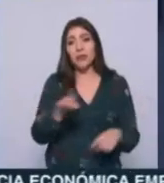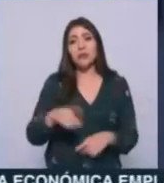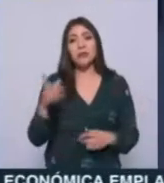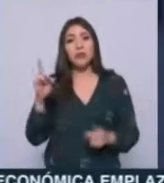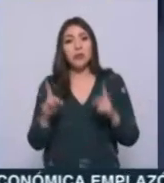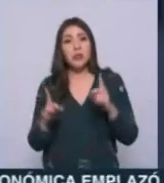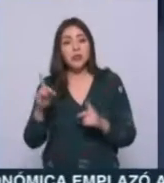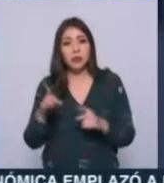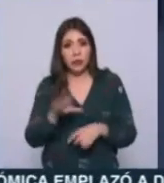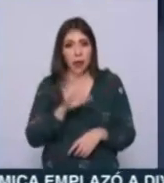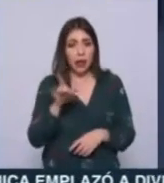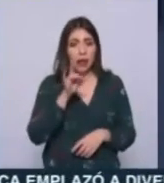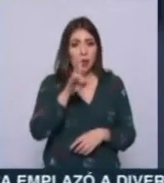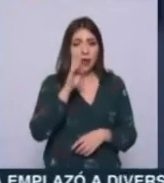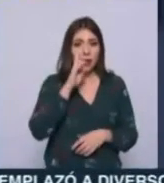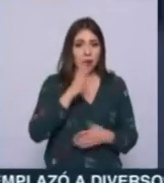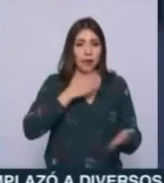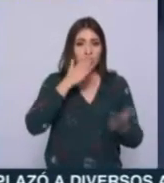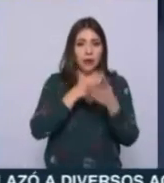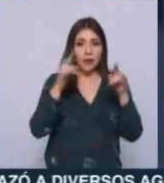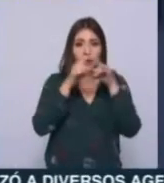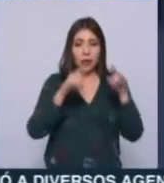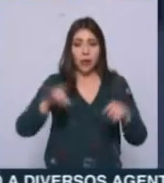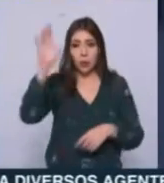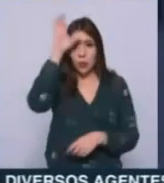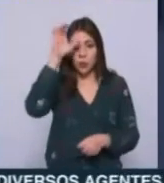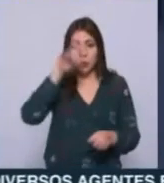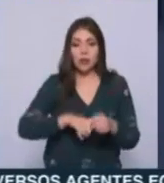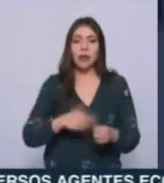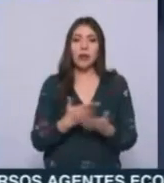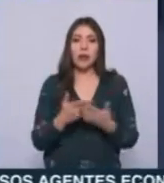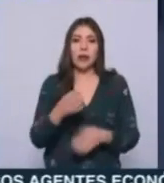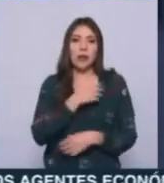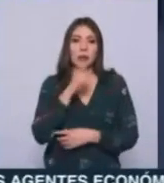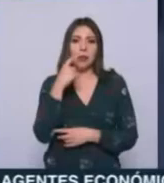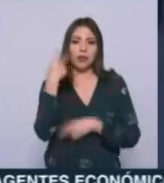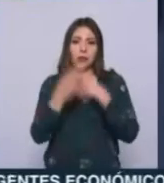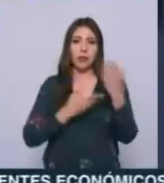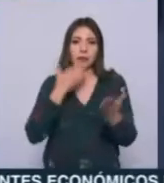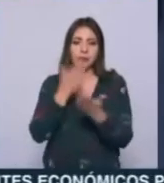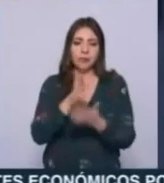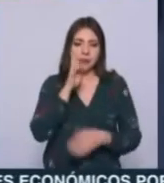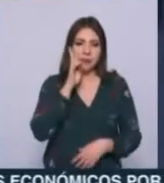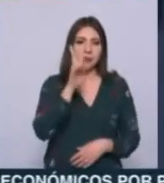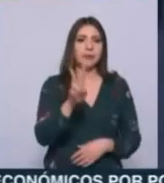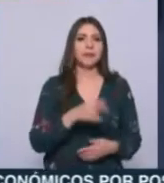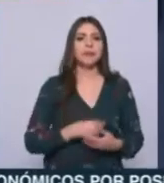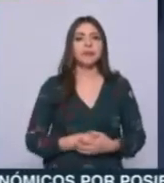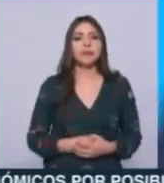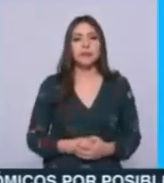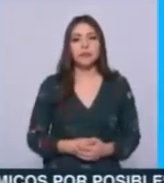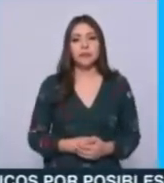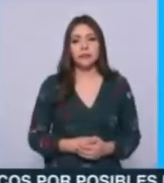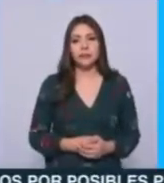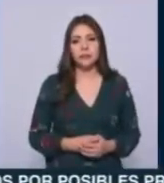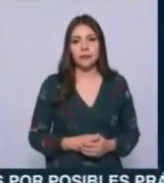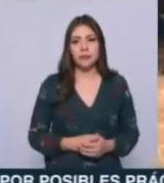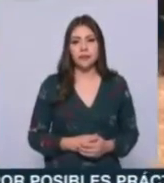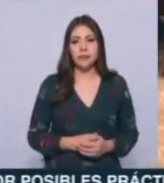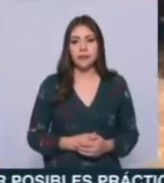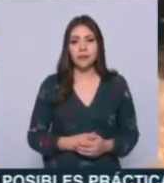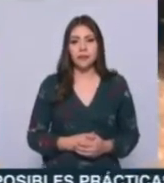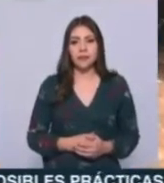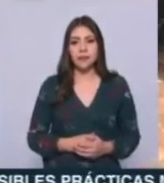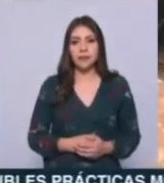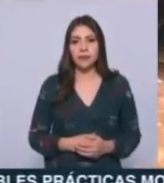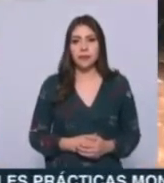¿Ya visitó usted la Feria Internacional de las Culturas Amigas? Pues Capital 21 estuvo ahí y esto fue lo que encontró. Vamos a ver. No inventes,